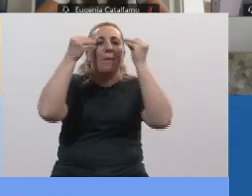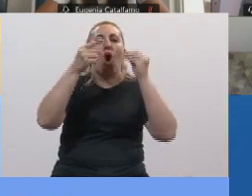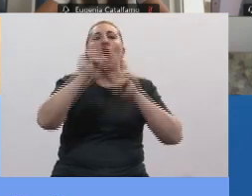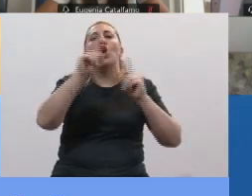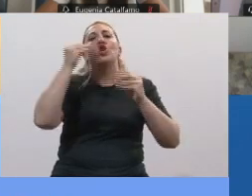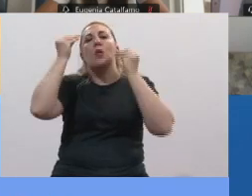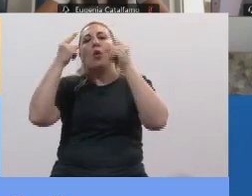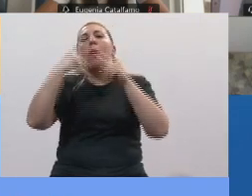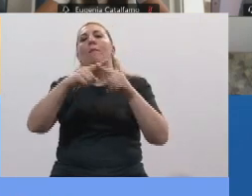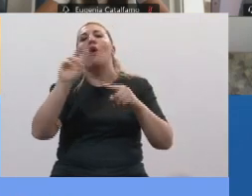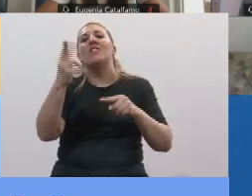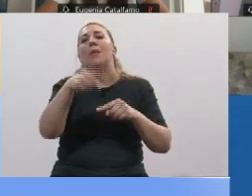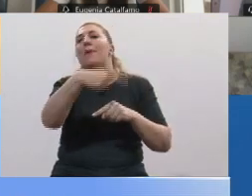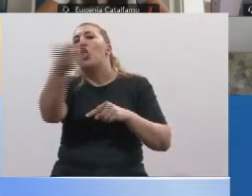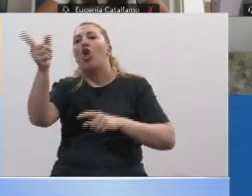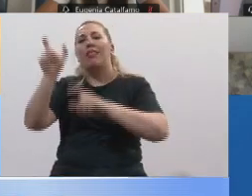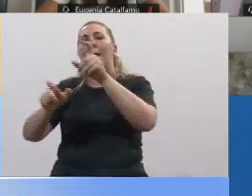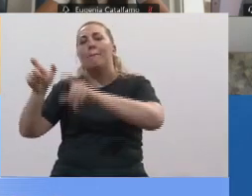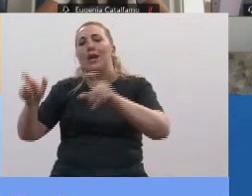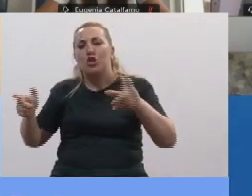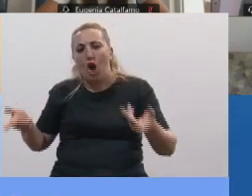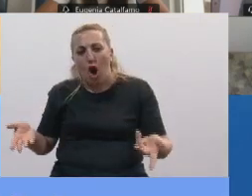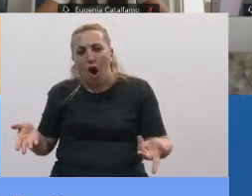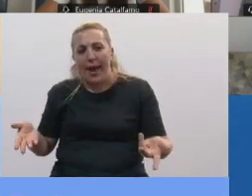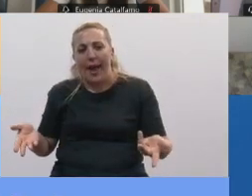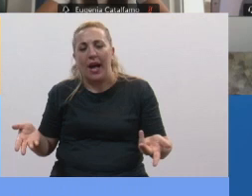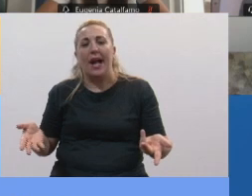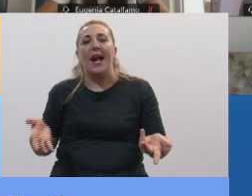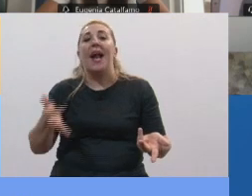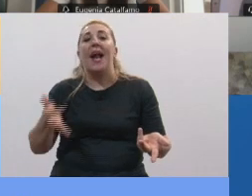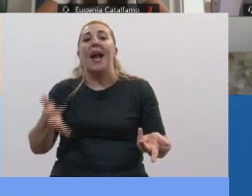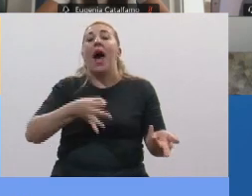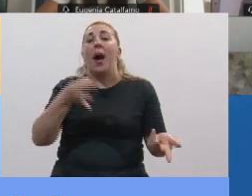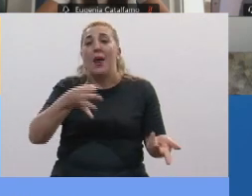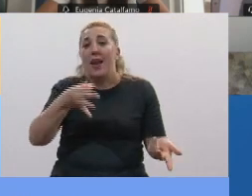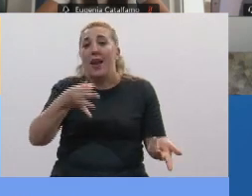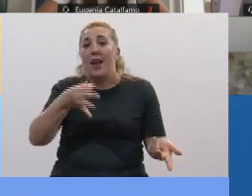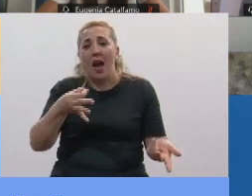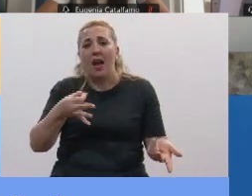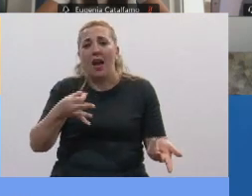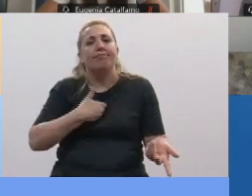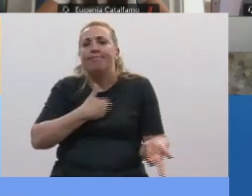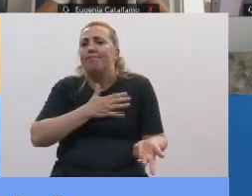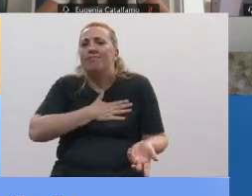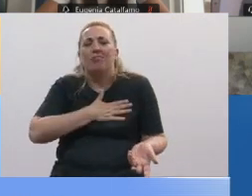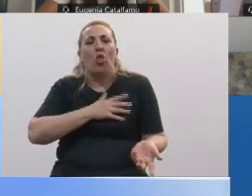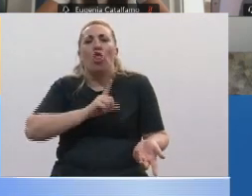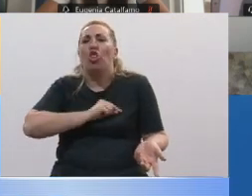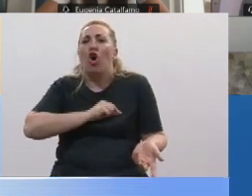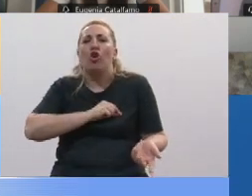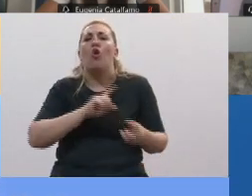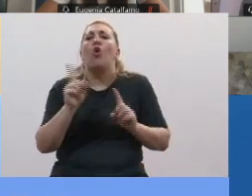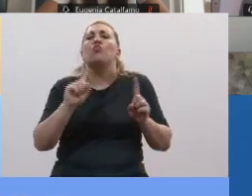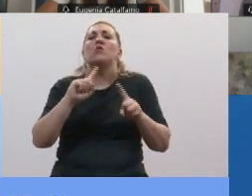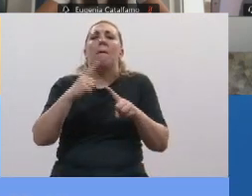el fallecimiento de otros o de otras? Y la verdad que me invadió un dolor, pero no por